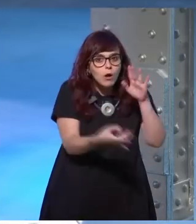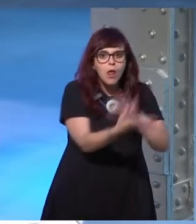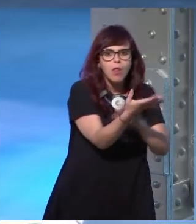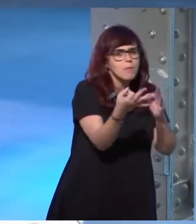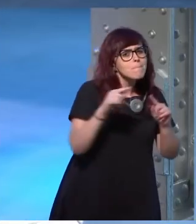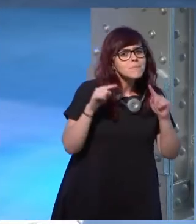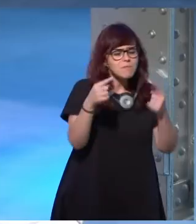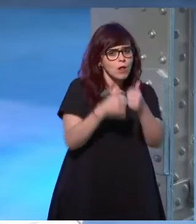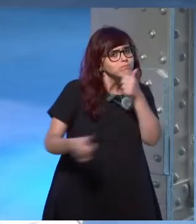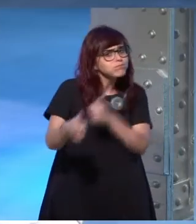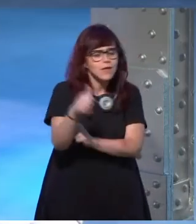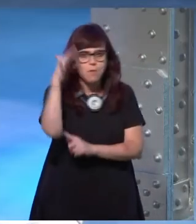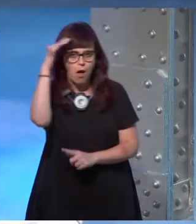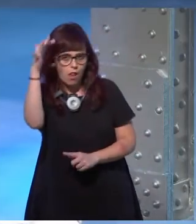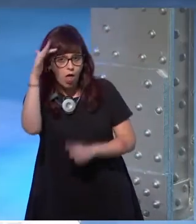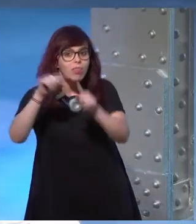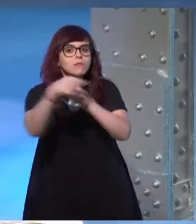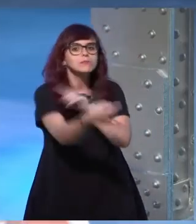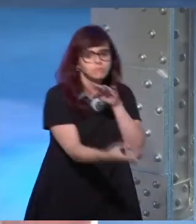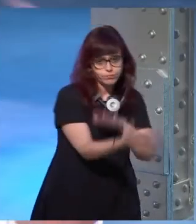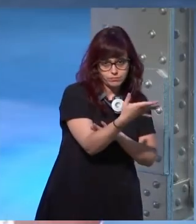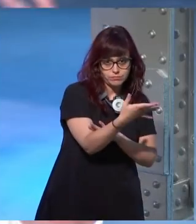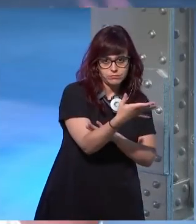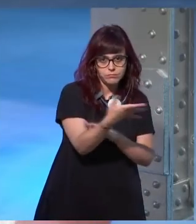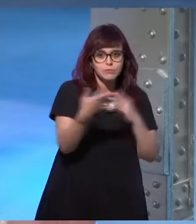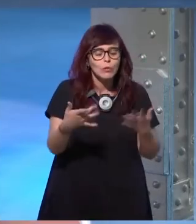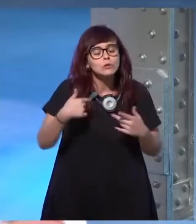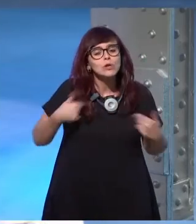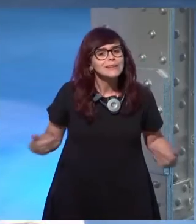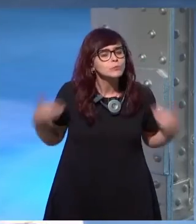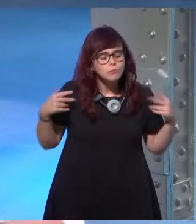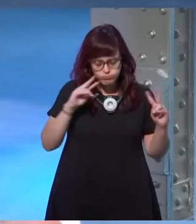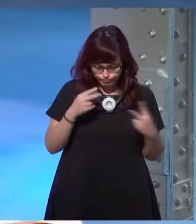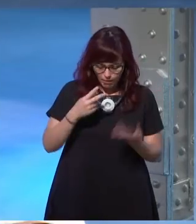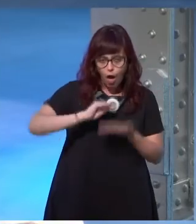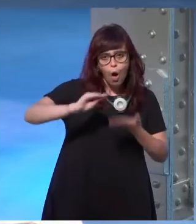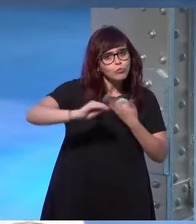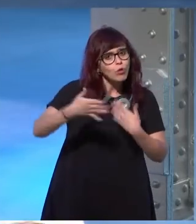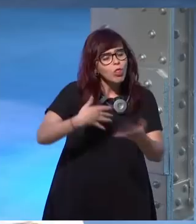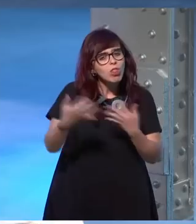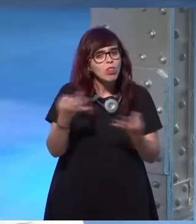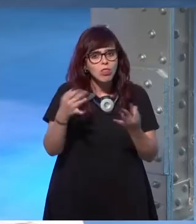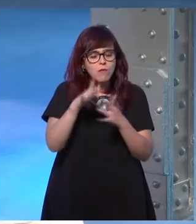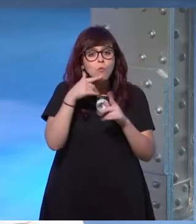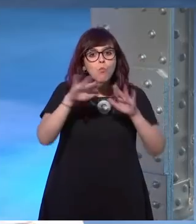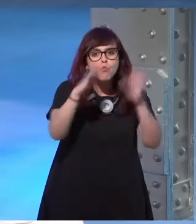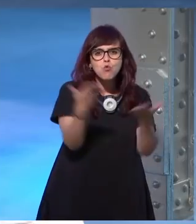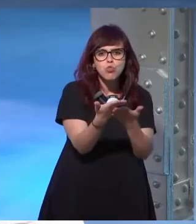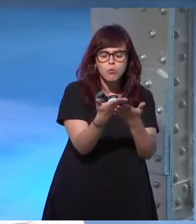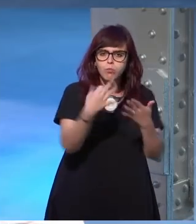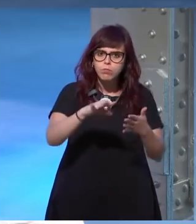y creo que mi responsabilidad como autora es mostrar cómo puede ser distinto el mundo